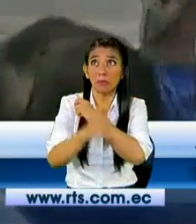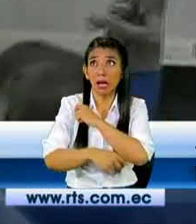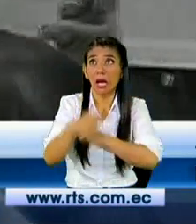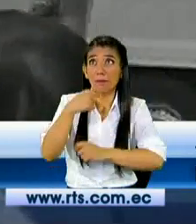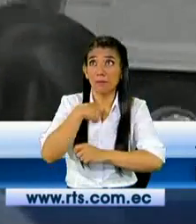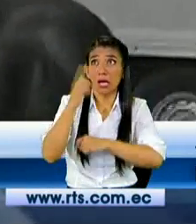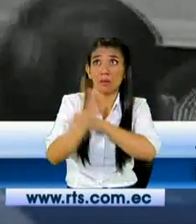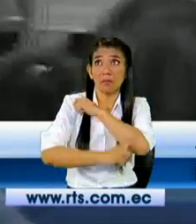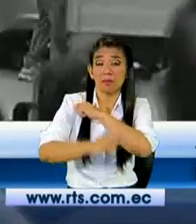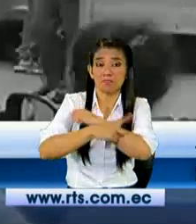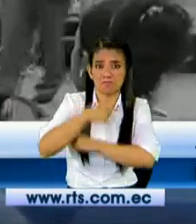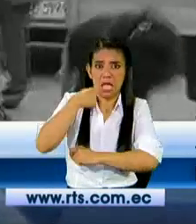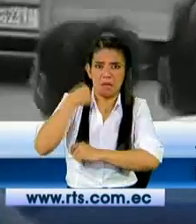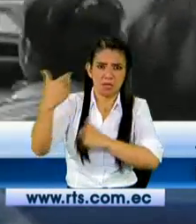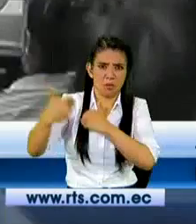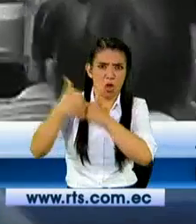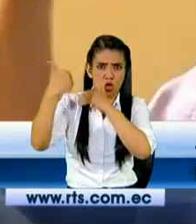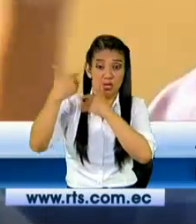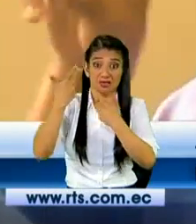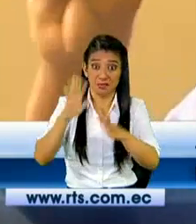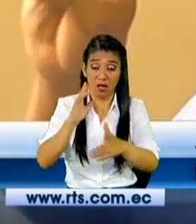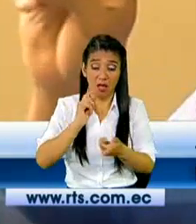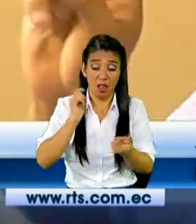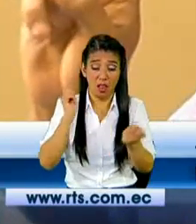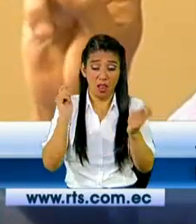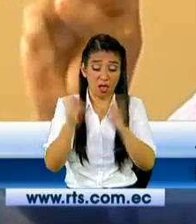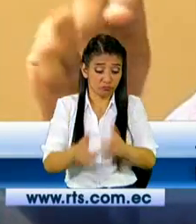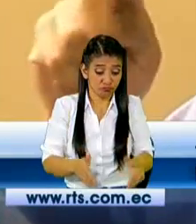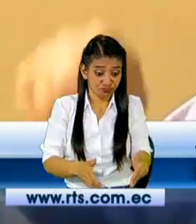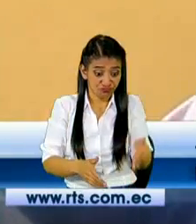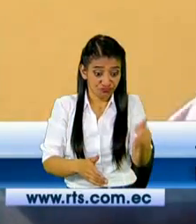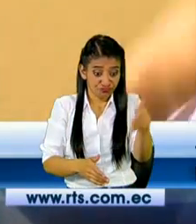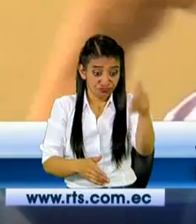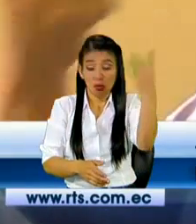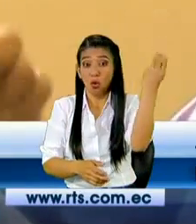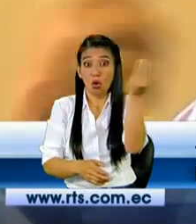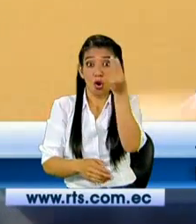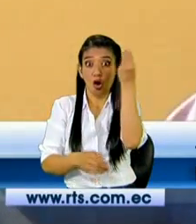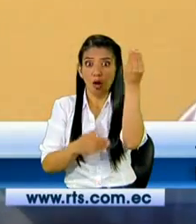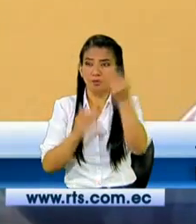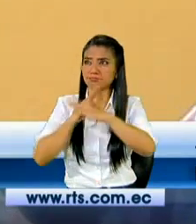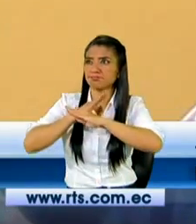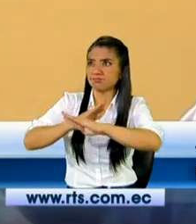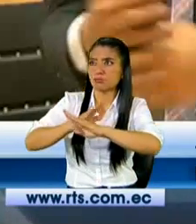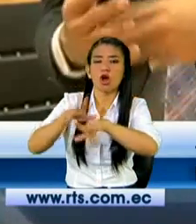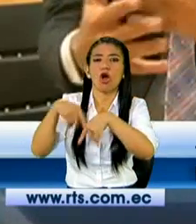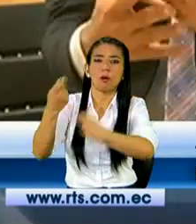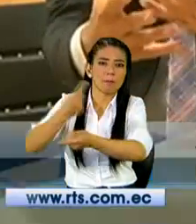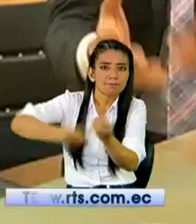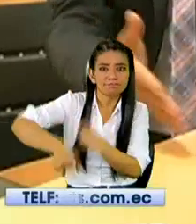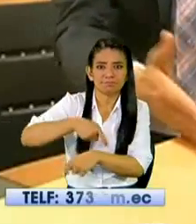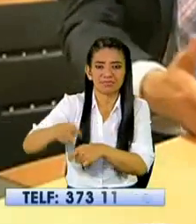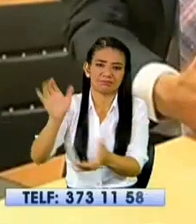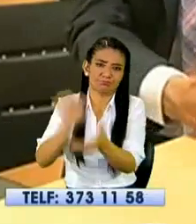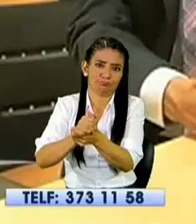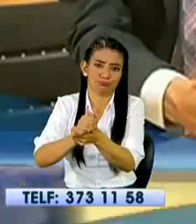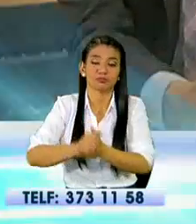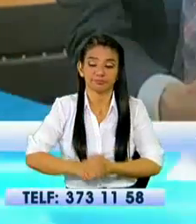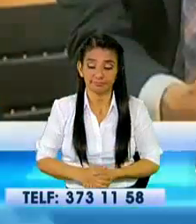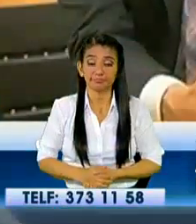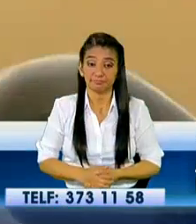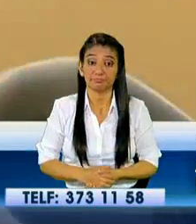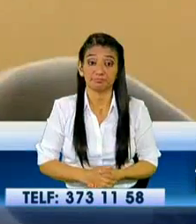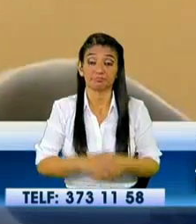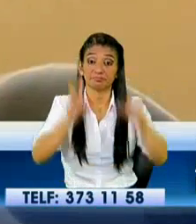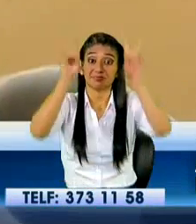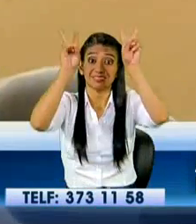de adolescencia, intenta protegerse, entre comillas, desde la misma violencia aprendida. Ambos coinciden en que el